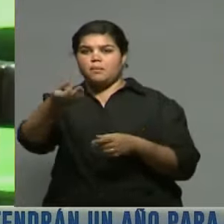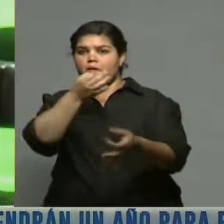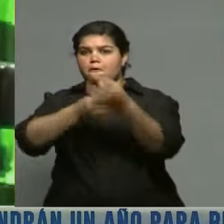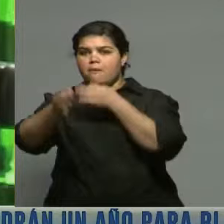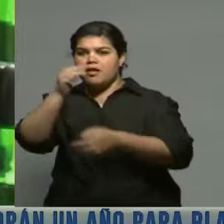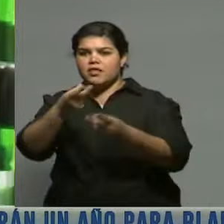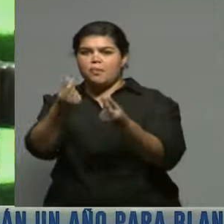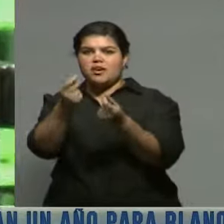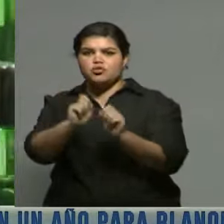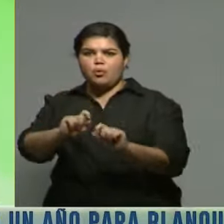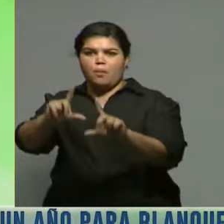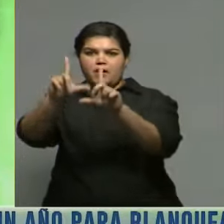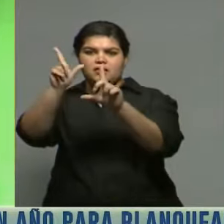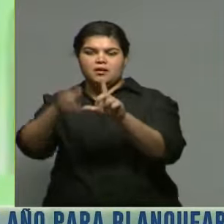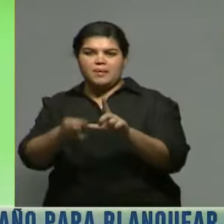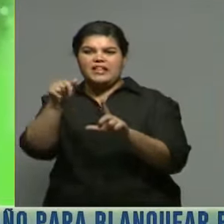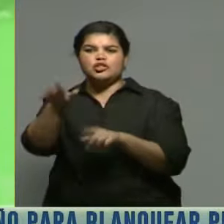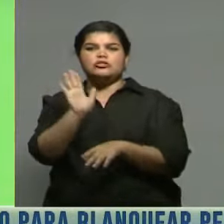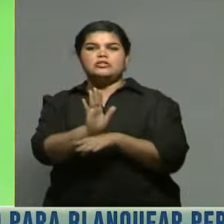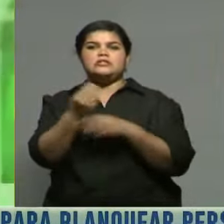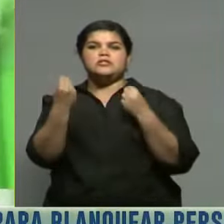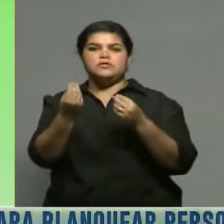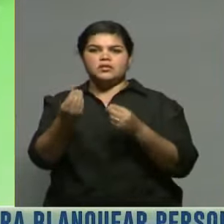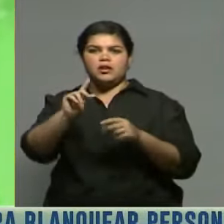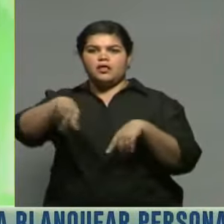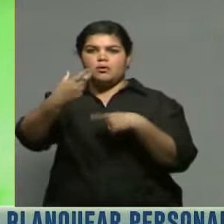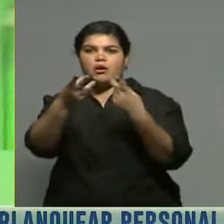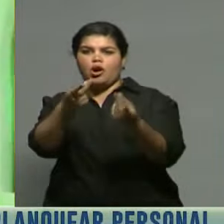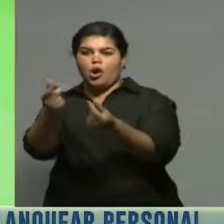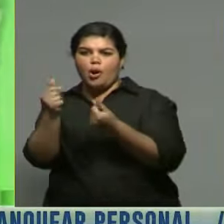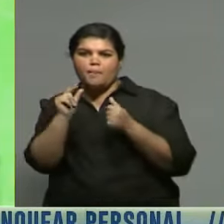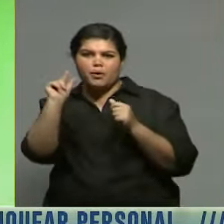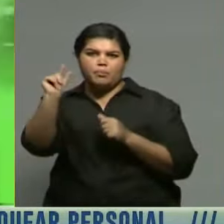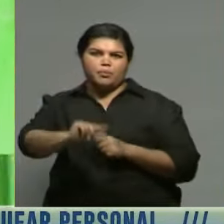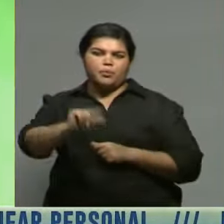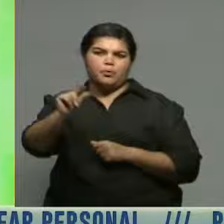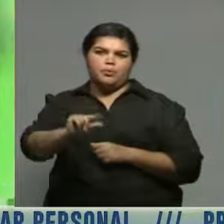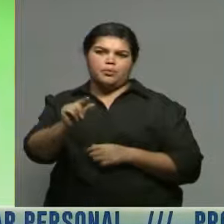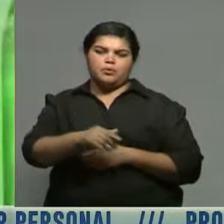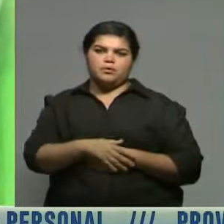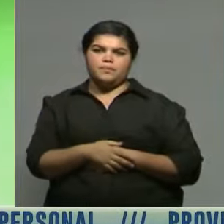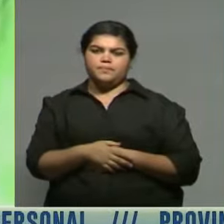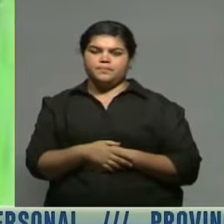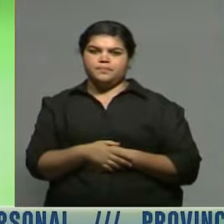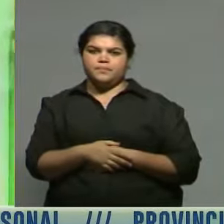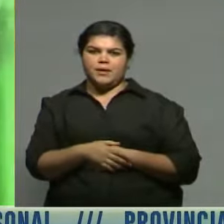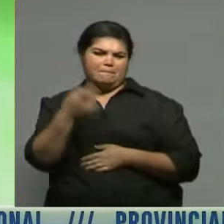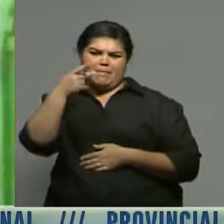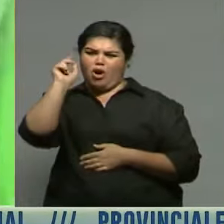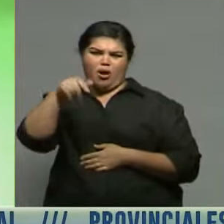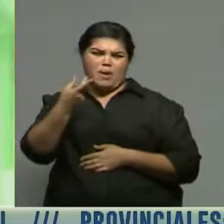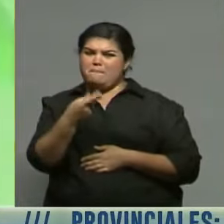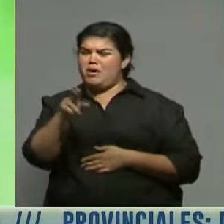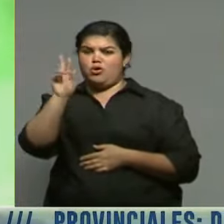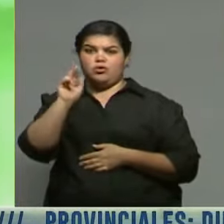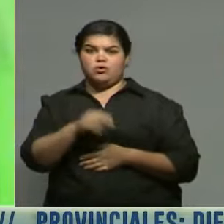significar la caída del consumo aún más de lo que ya está cayendo. Entonces esto va a